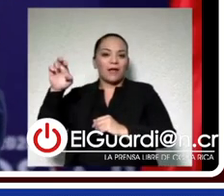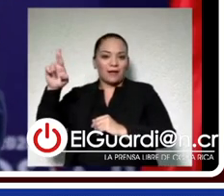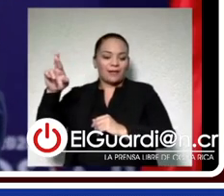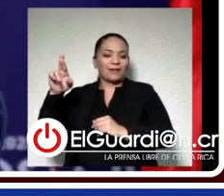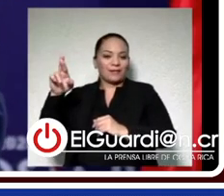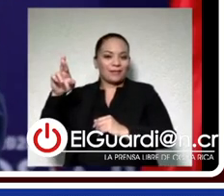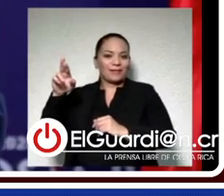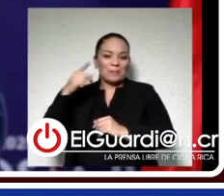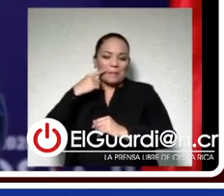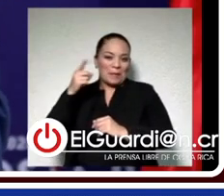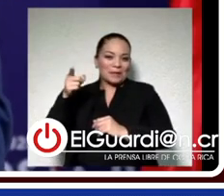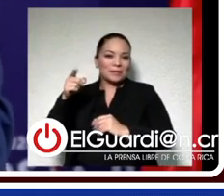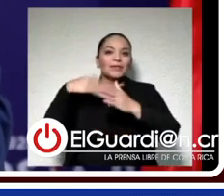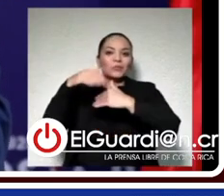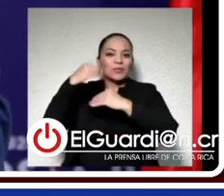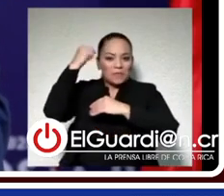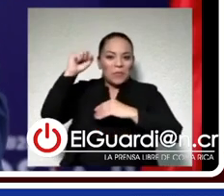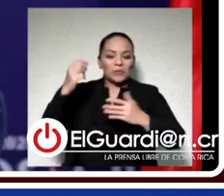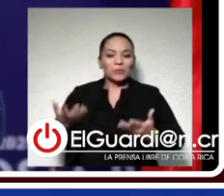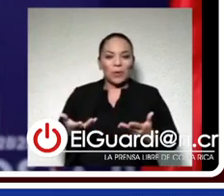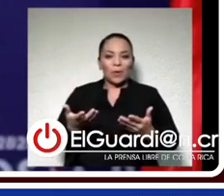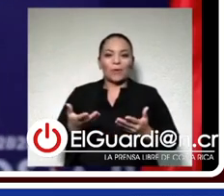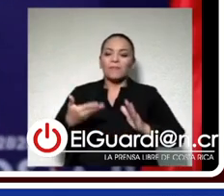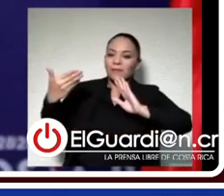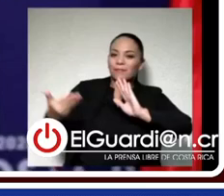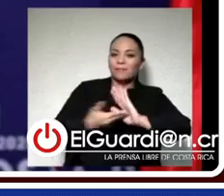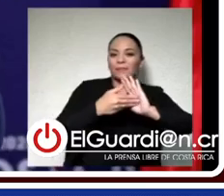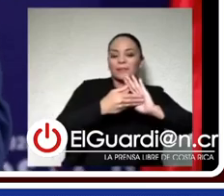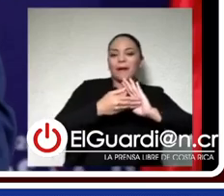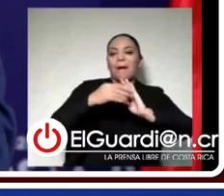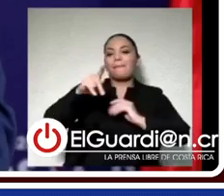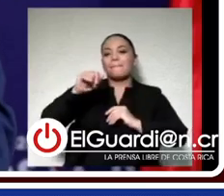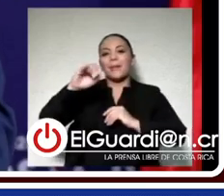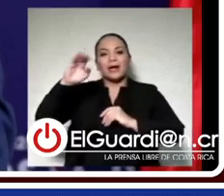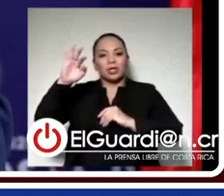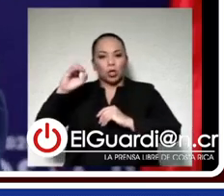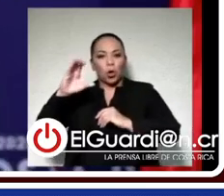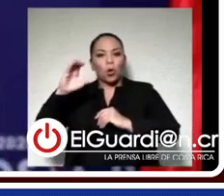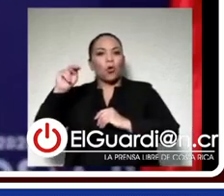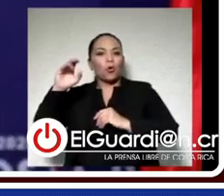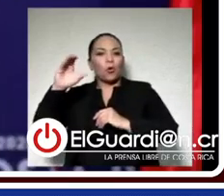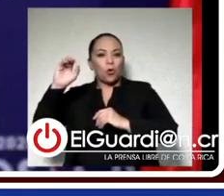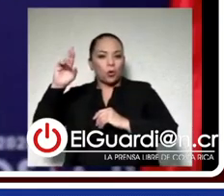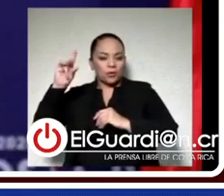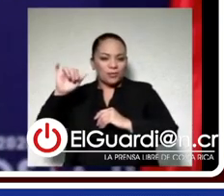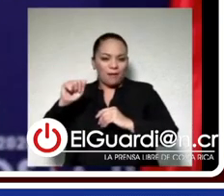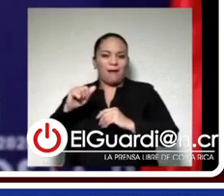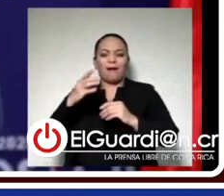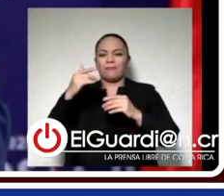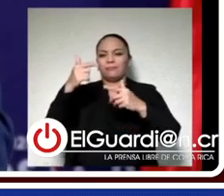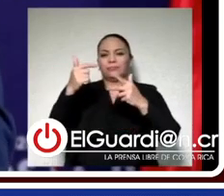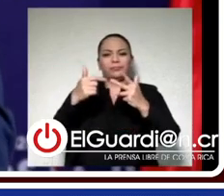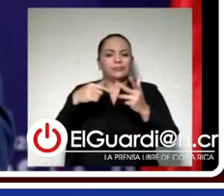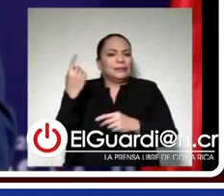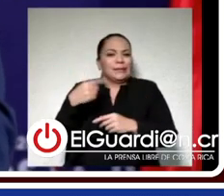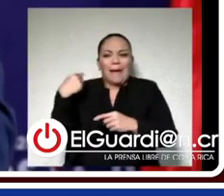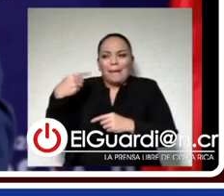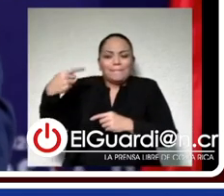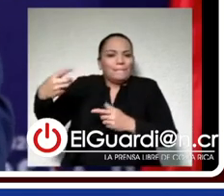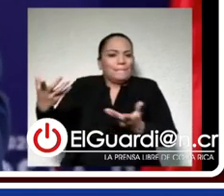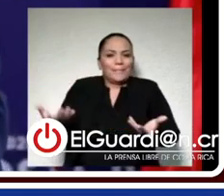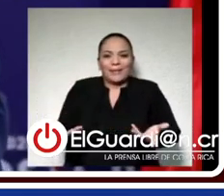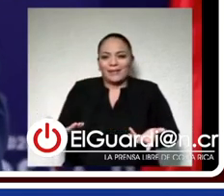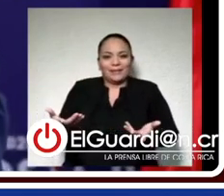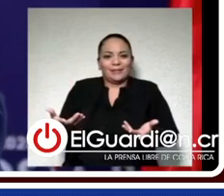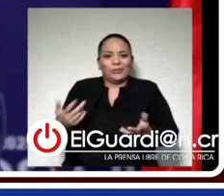después de la Revolución, y atacar el Pacto de Concordia y a insultar, y eso ha ocurrido siempre, y eso